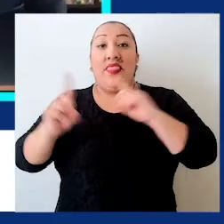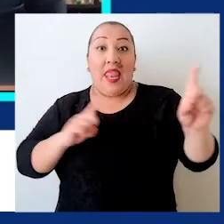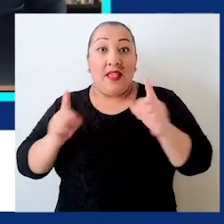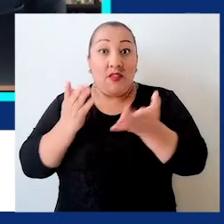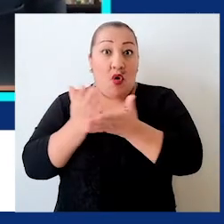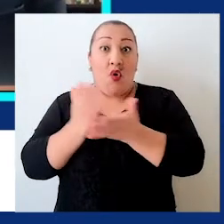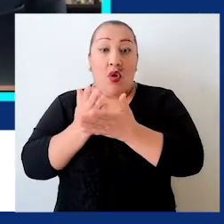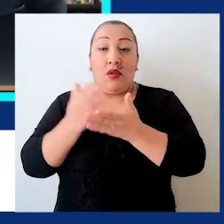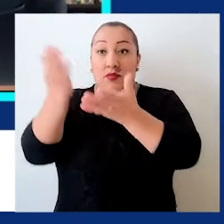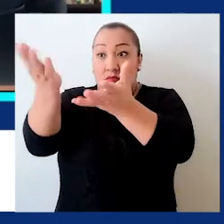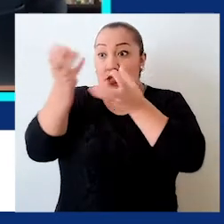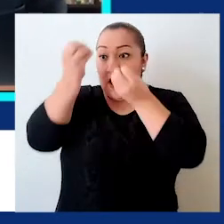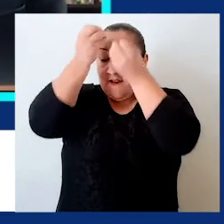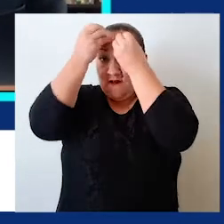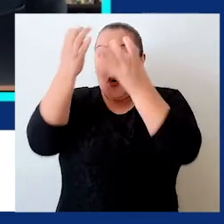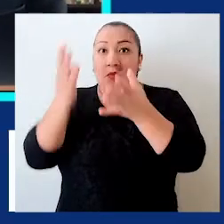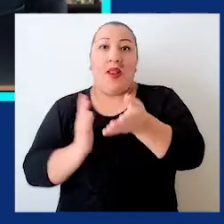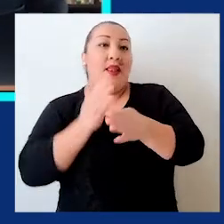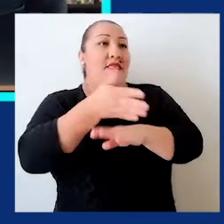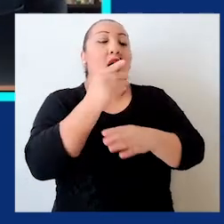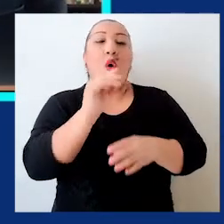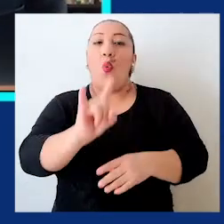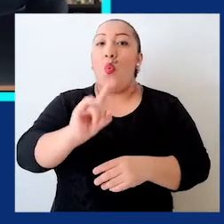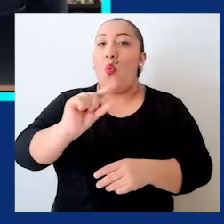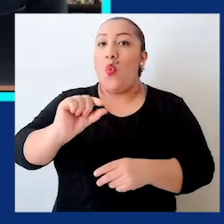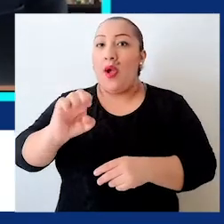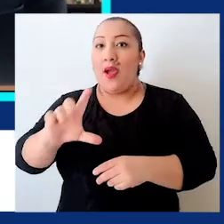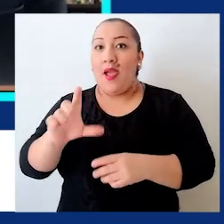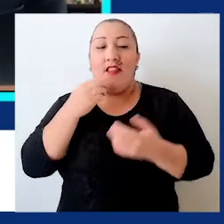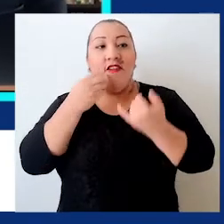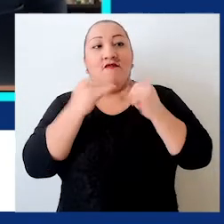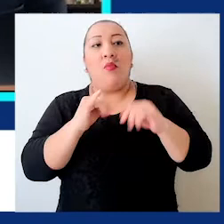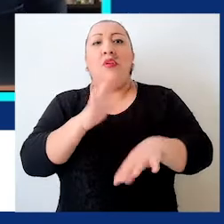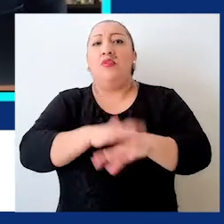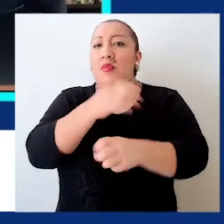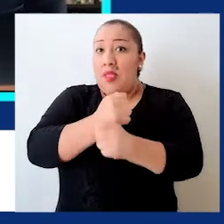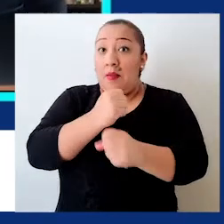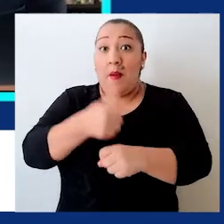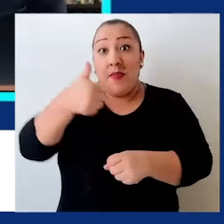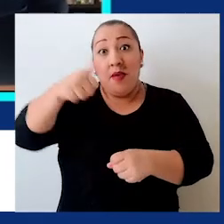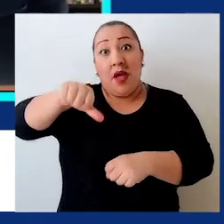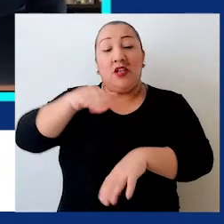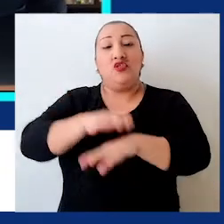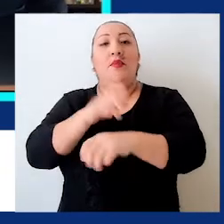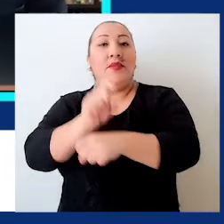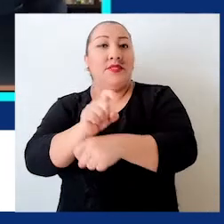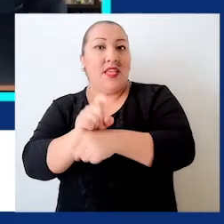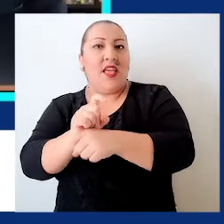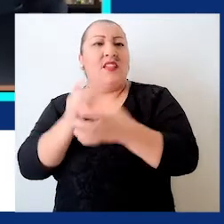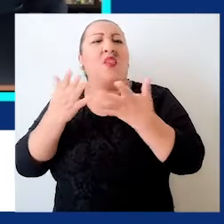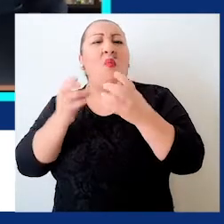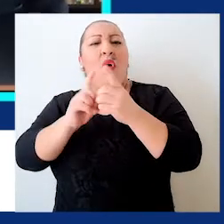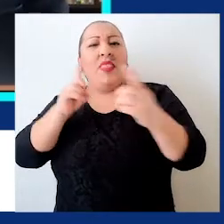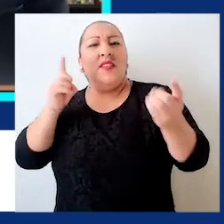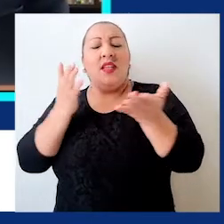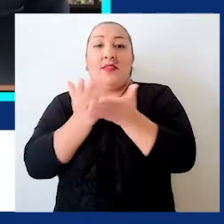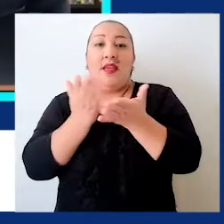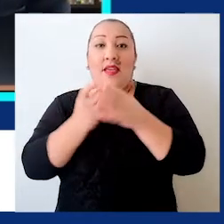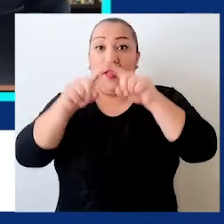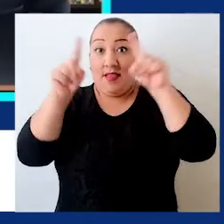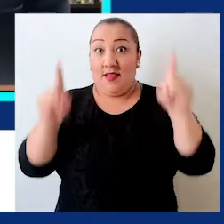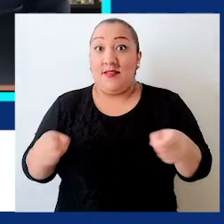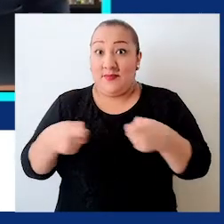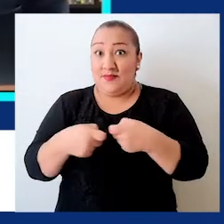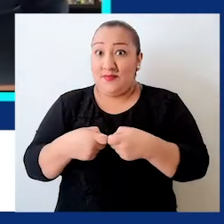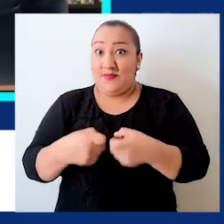UGEL, digamos, tener un control de efectivamente el trabajo pedagógico a distancia que realizan, ¿no?, durante el periodo